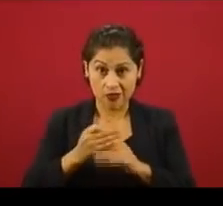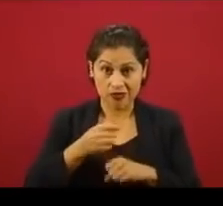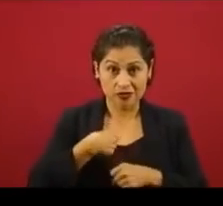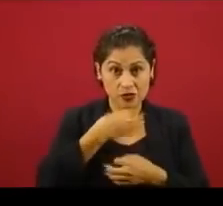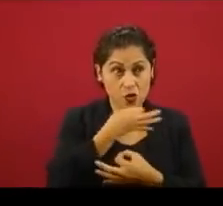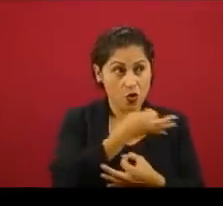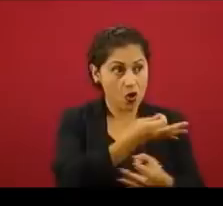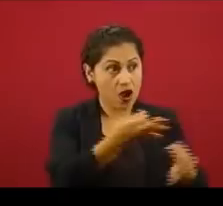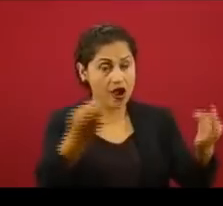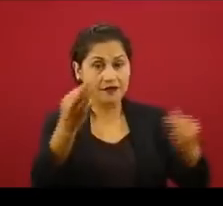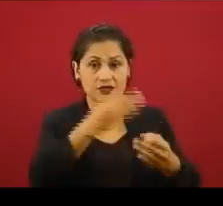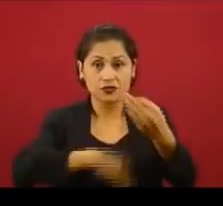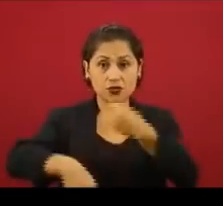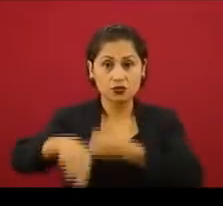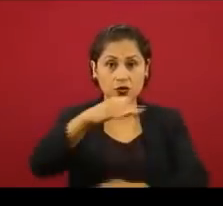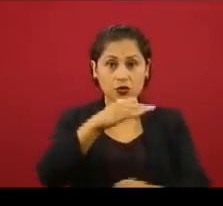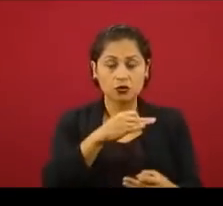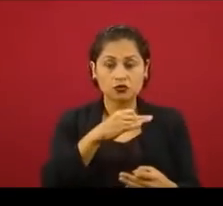domando